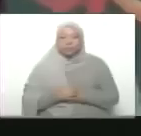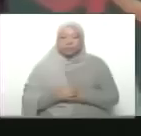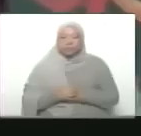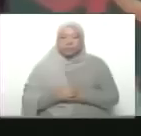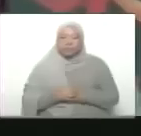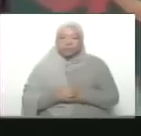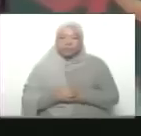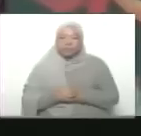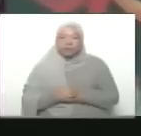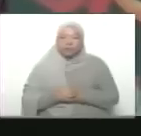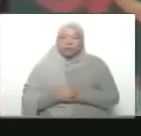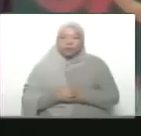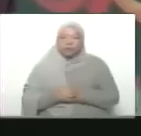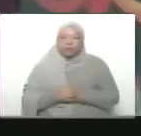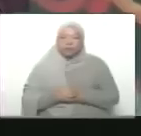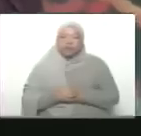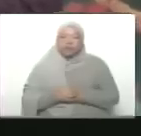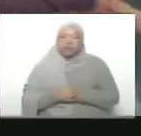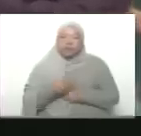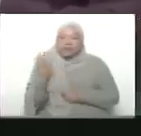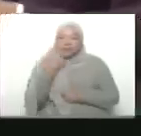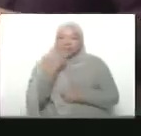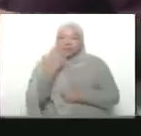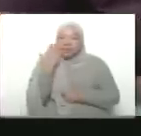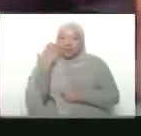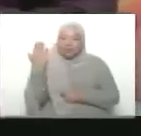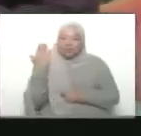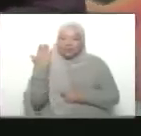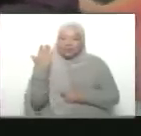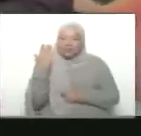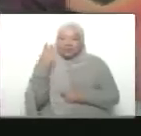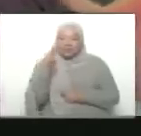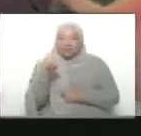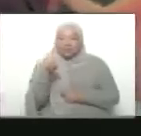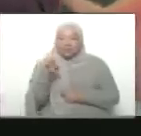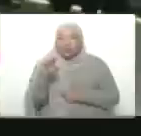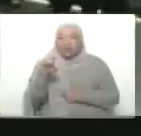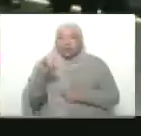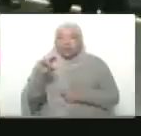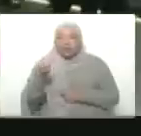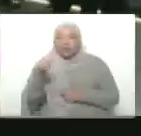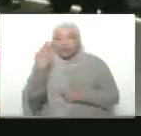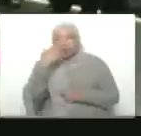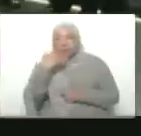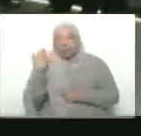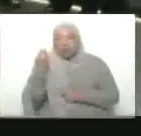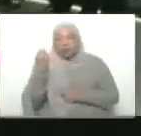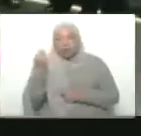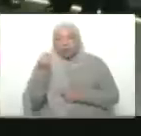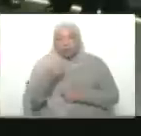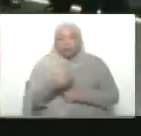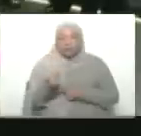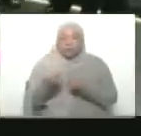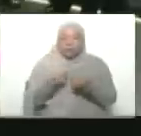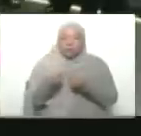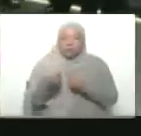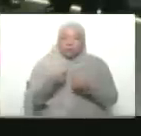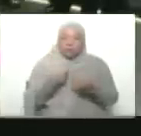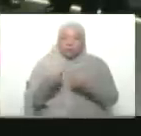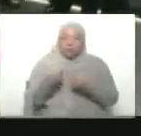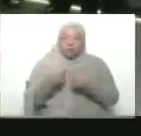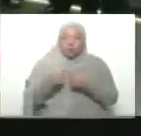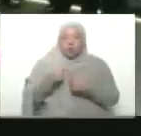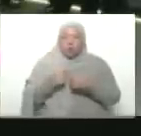Neymar Junior Javier Ke Neymar Junior coordinador general de